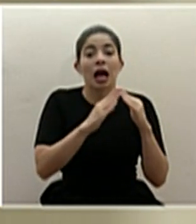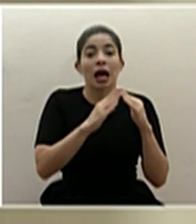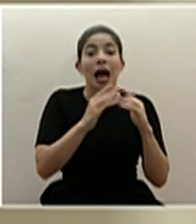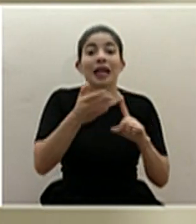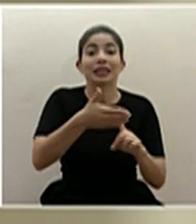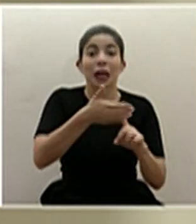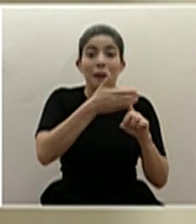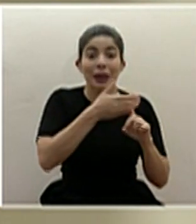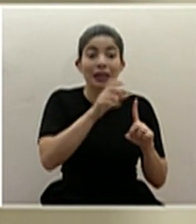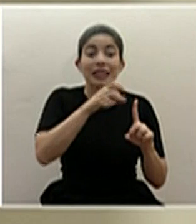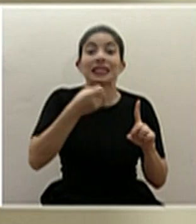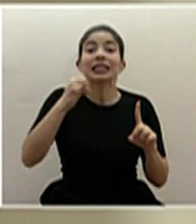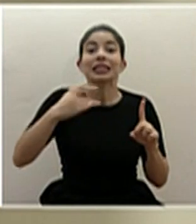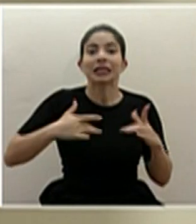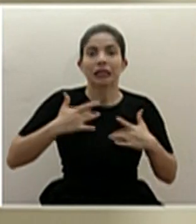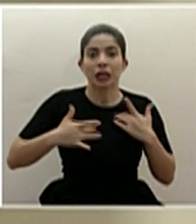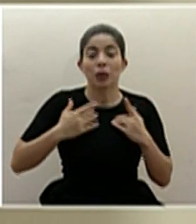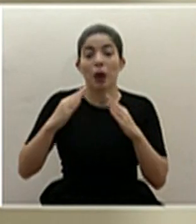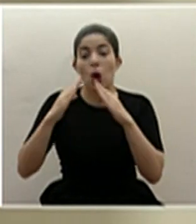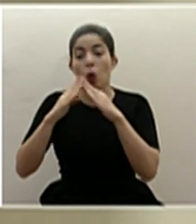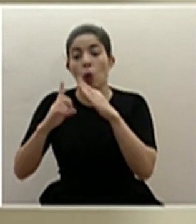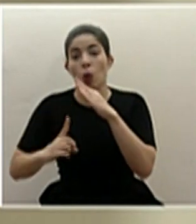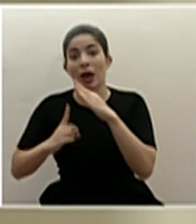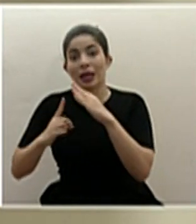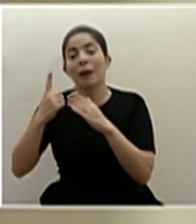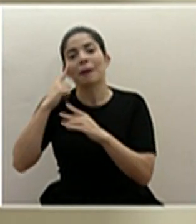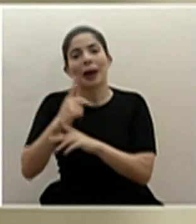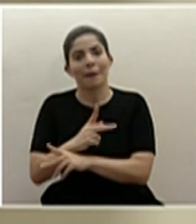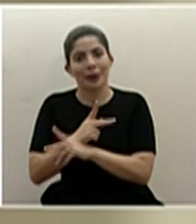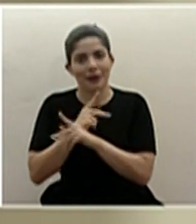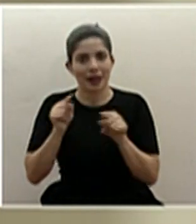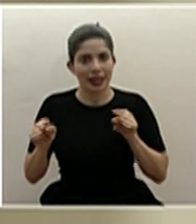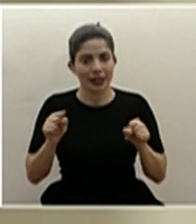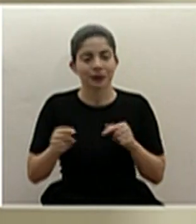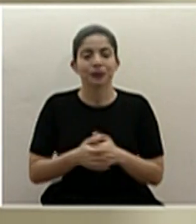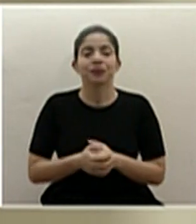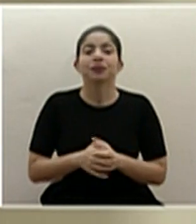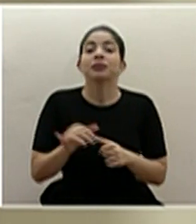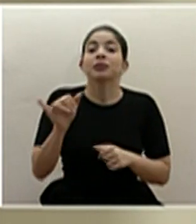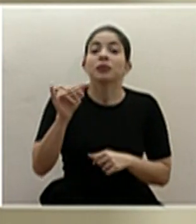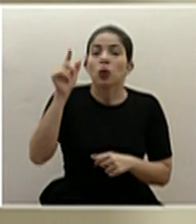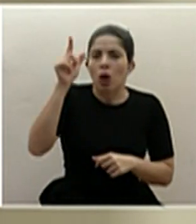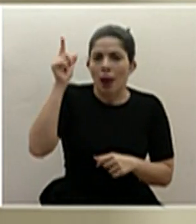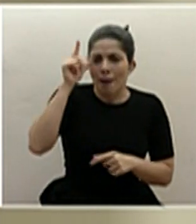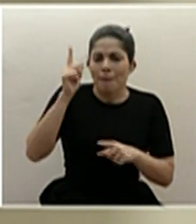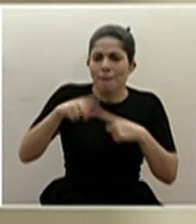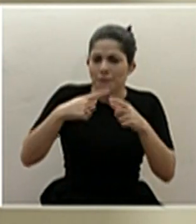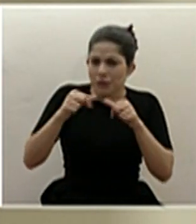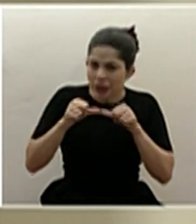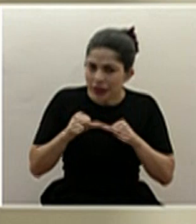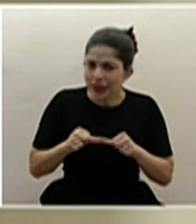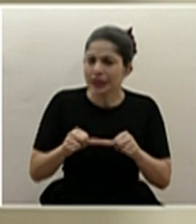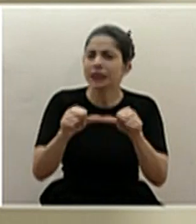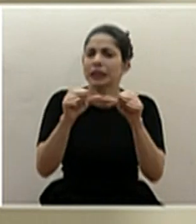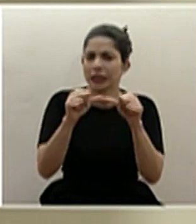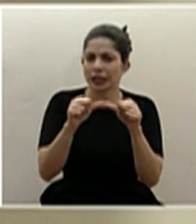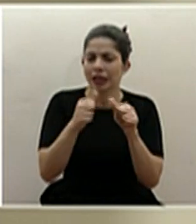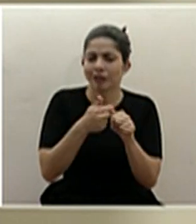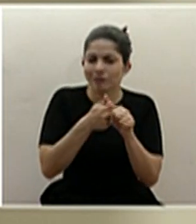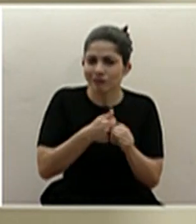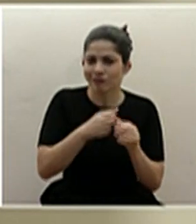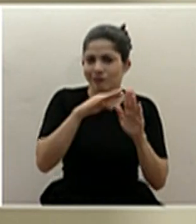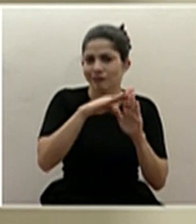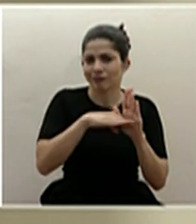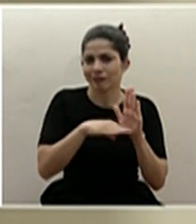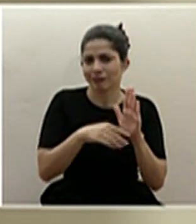tienen ya síntomas y cuarentena de forma preventiva. También obviamente pues se les seguirá haciendo, de acuerdo al lineamiento